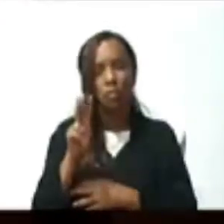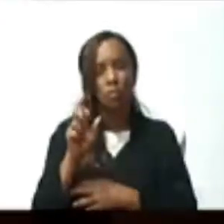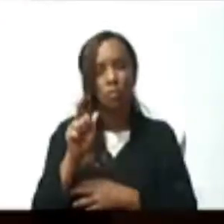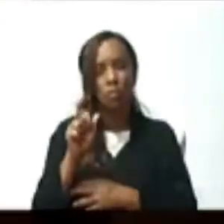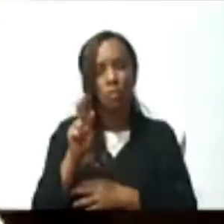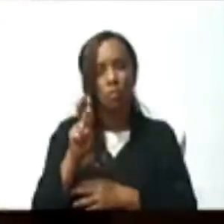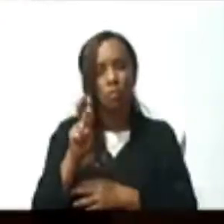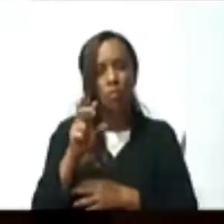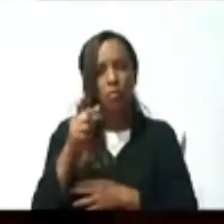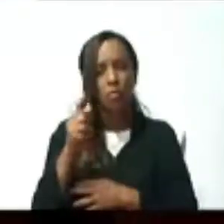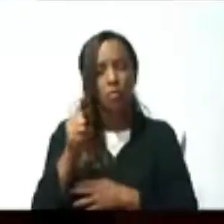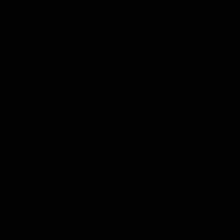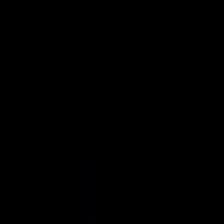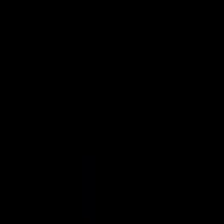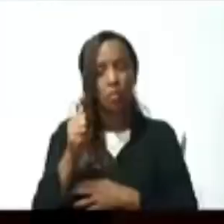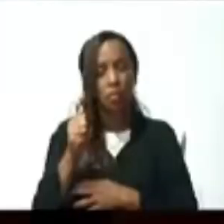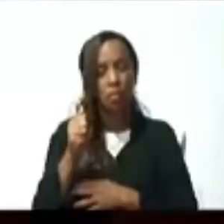Desafortunadamente ha fallecido.